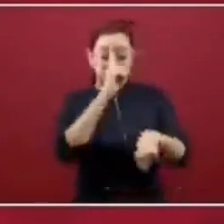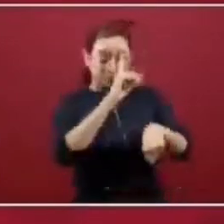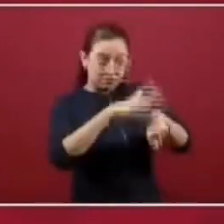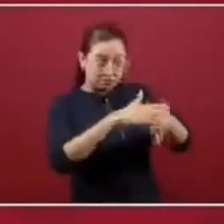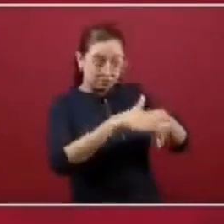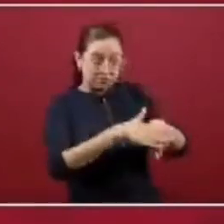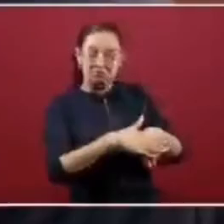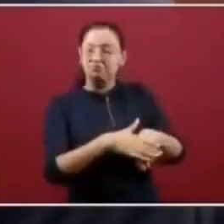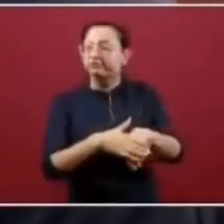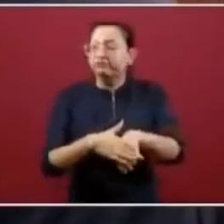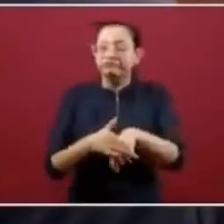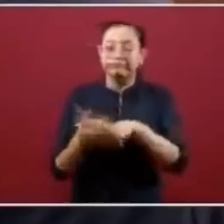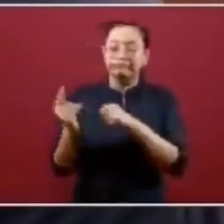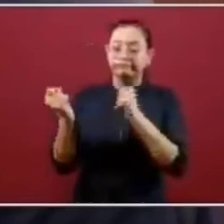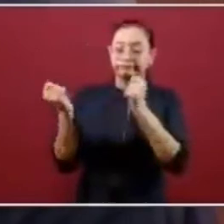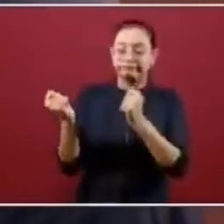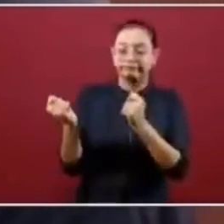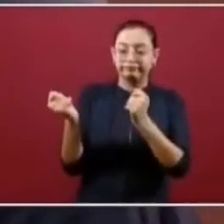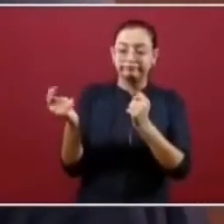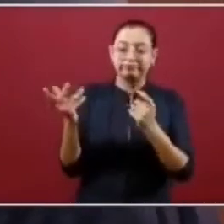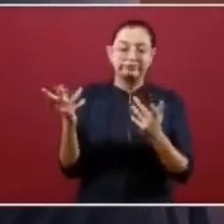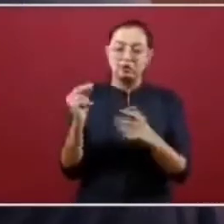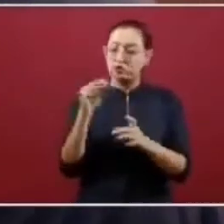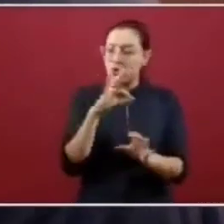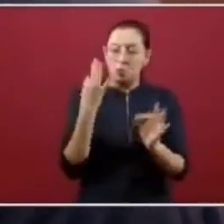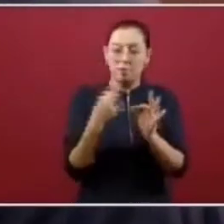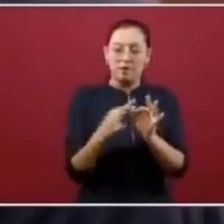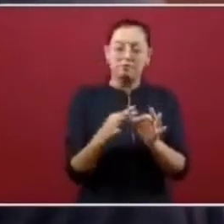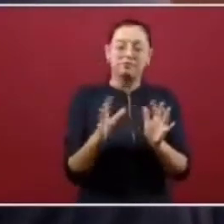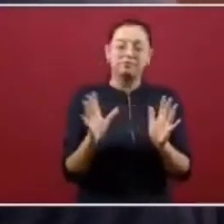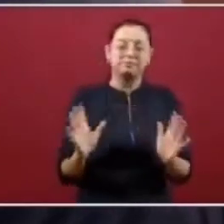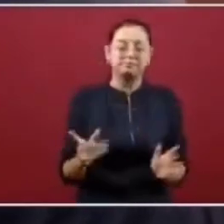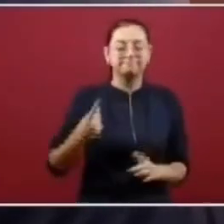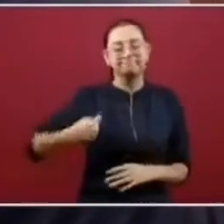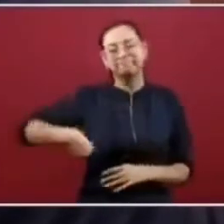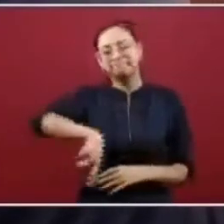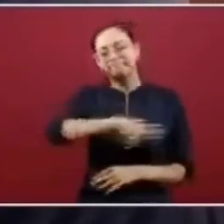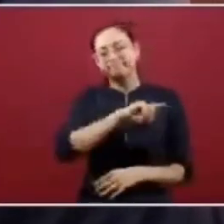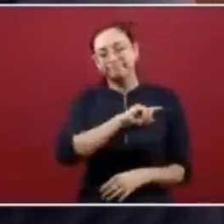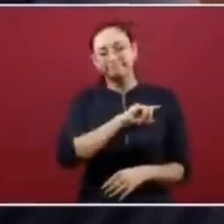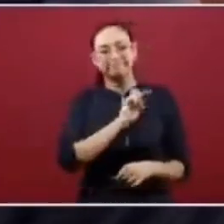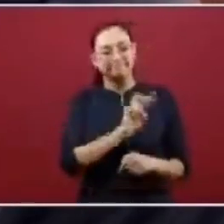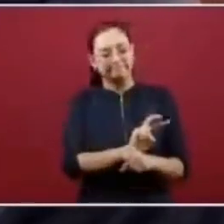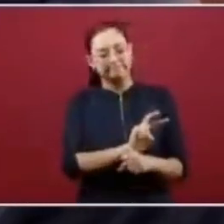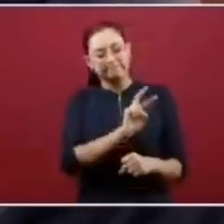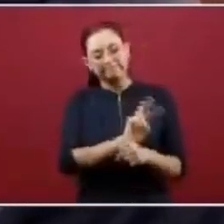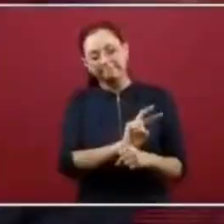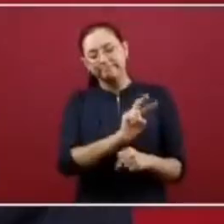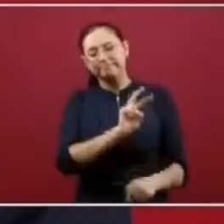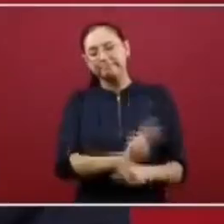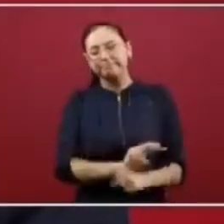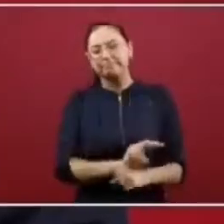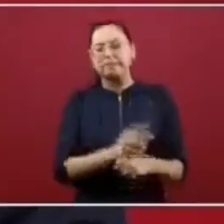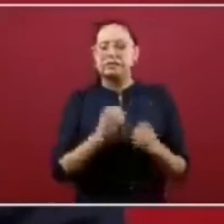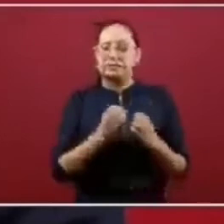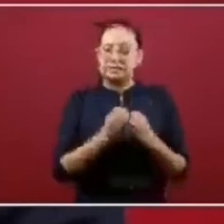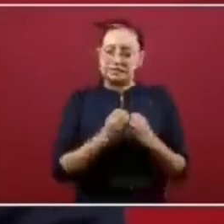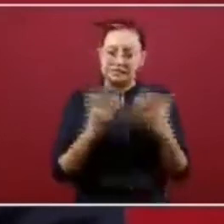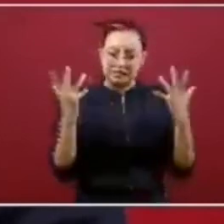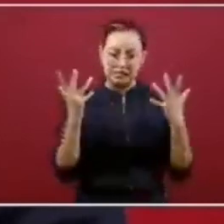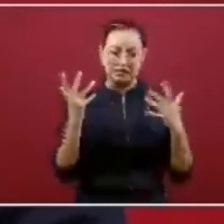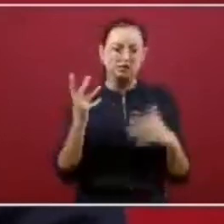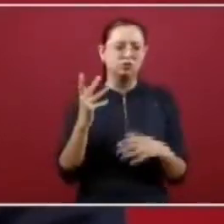internacionales. Nosotros vamos a estar muy pendientes porque somos respetuosos